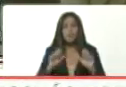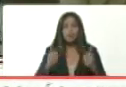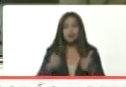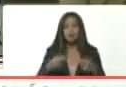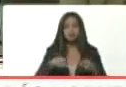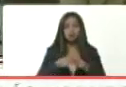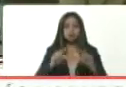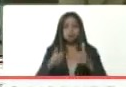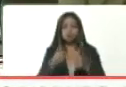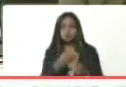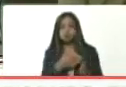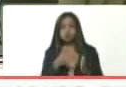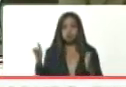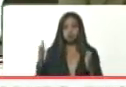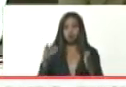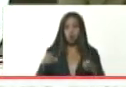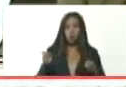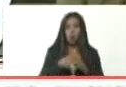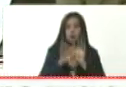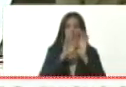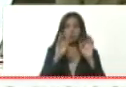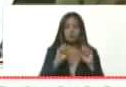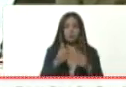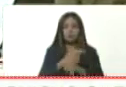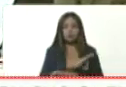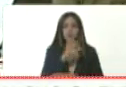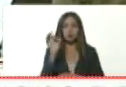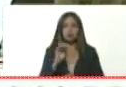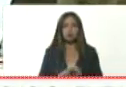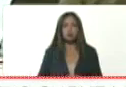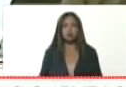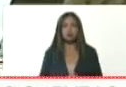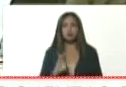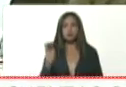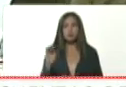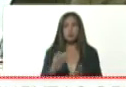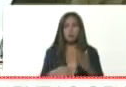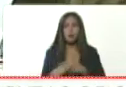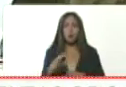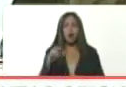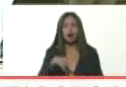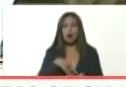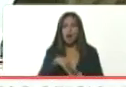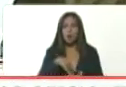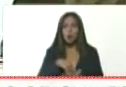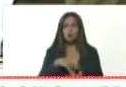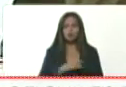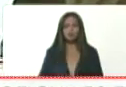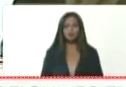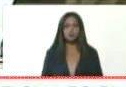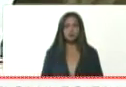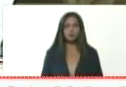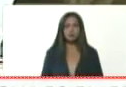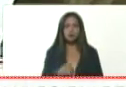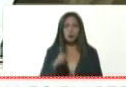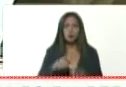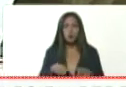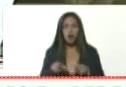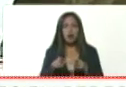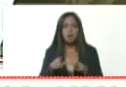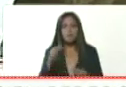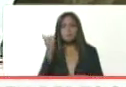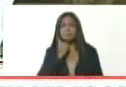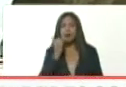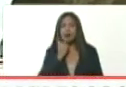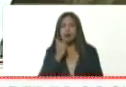oriente de aquí para allá mira from directo para el oriente del país vámonos para carabobo allá en valencia